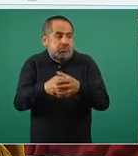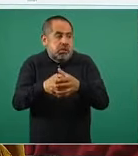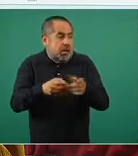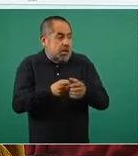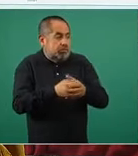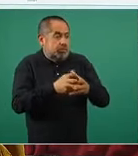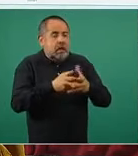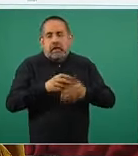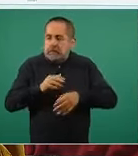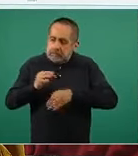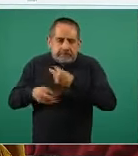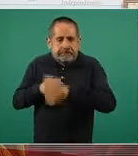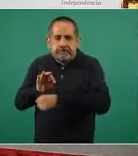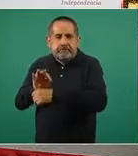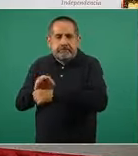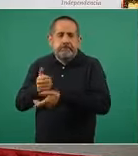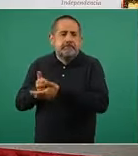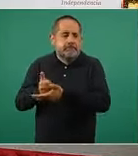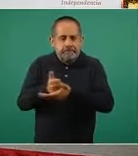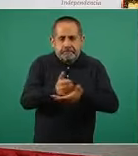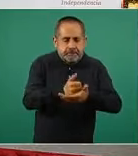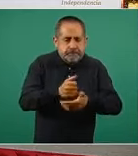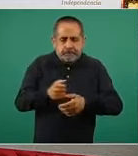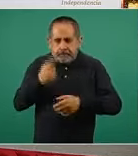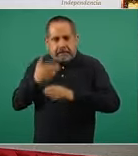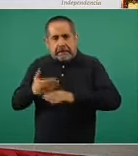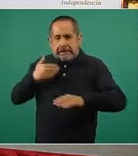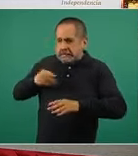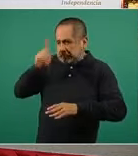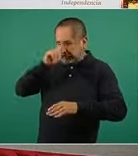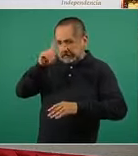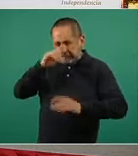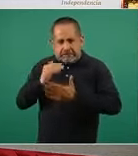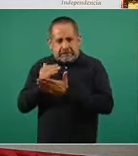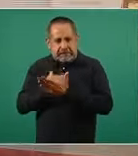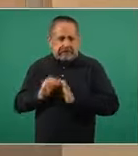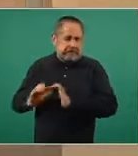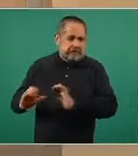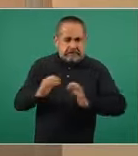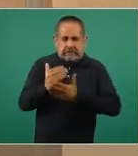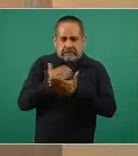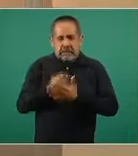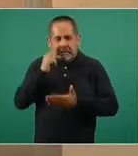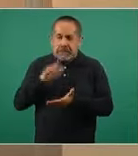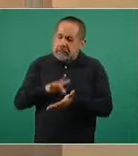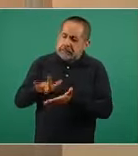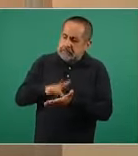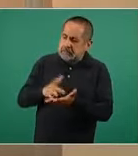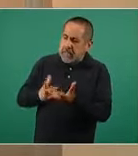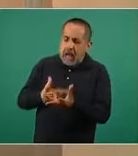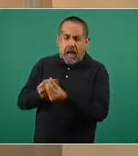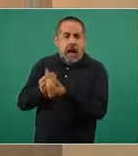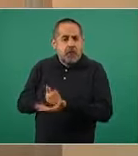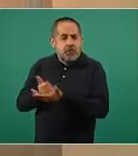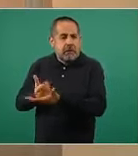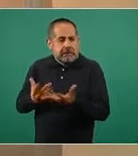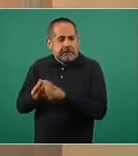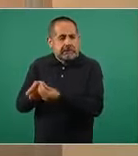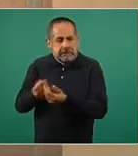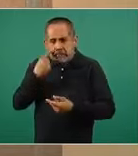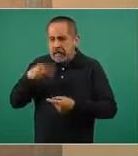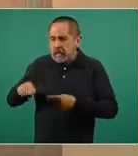y sobre todo entramos desde el componente preventivo para apoyar o coadyuvar a las acciones de prevención y